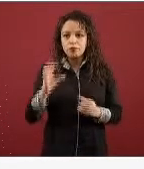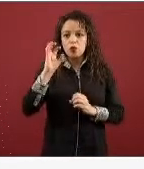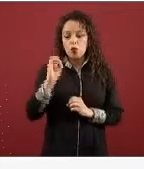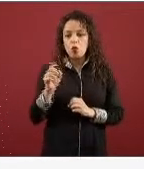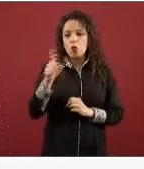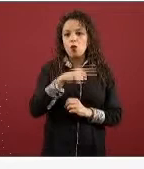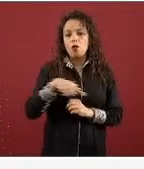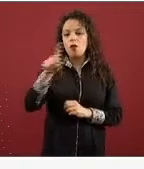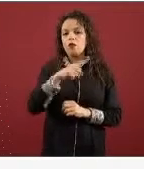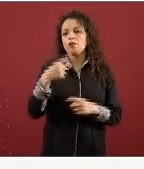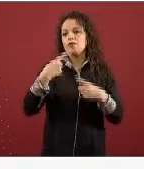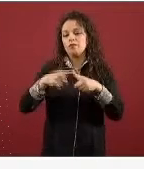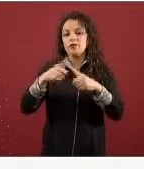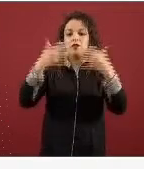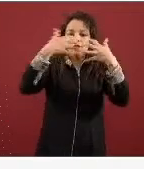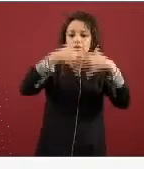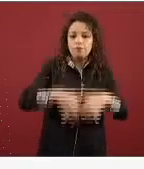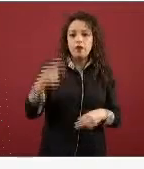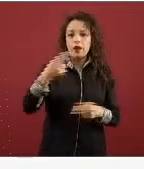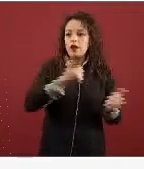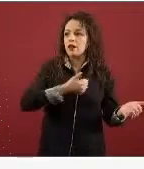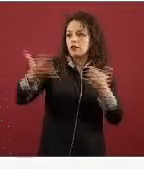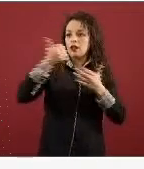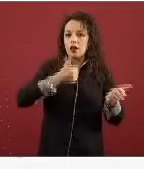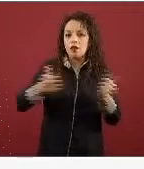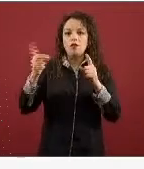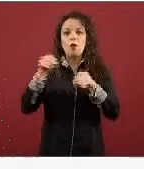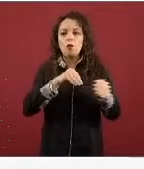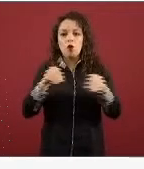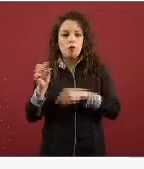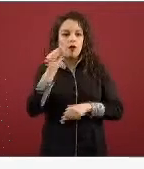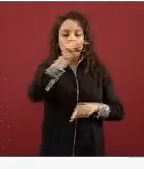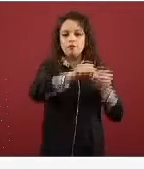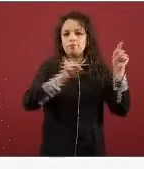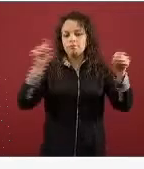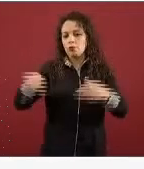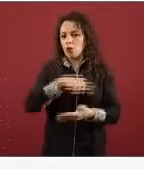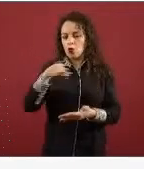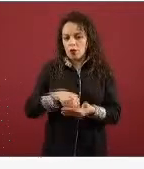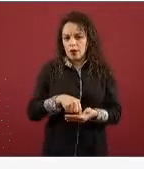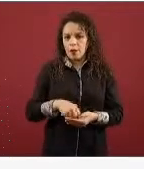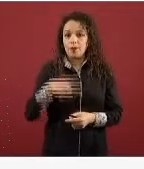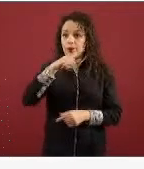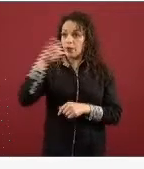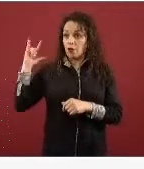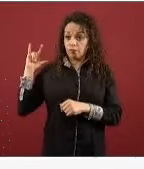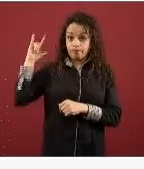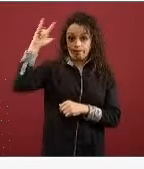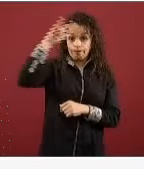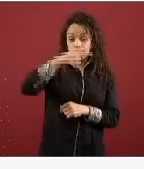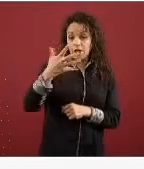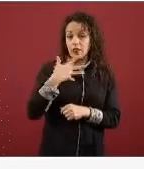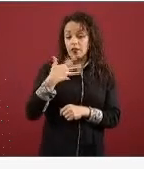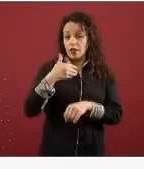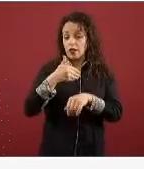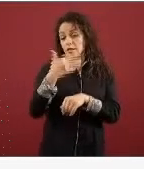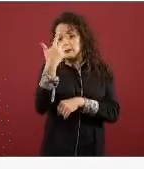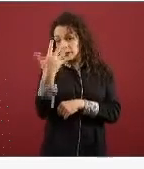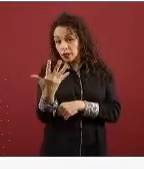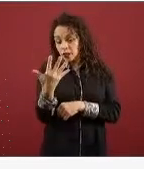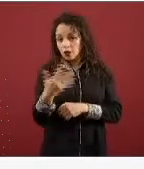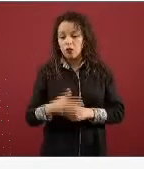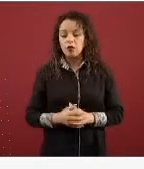para poderlos llevar de un lugar a otro. Tenemos, en donde están las aeronaves, contamos con 5 aeronaves